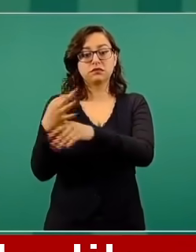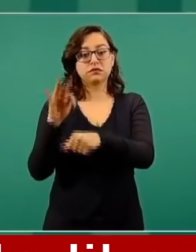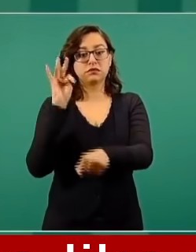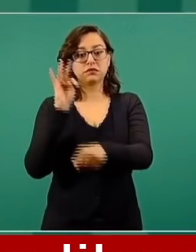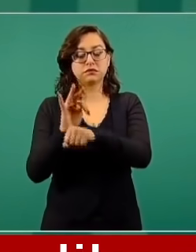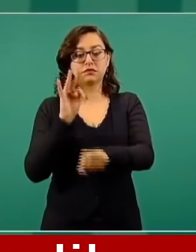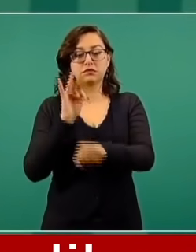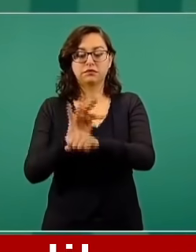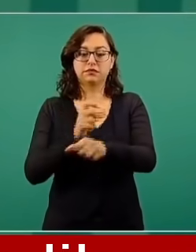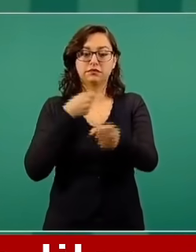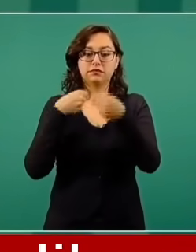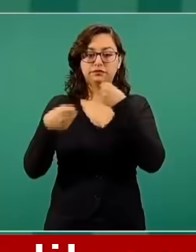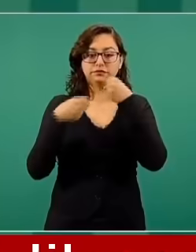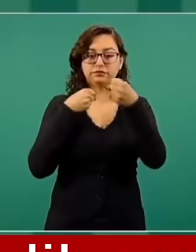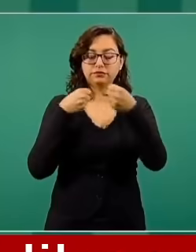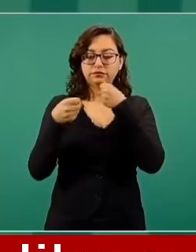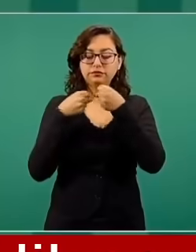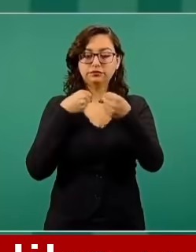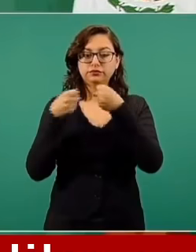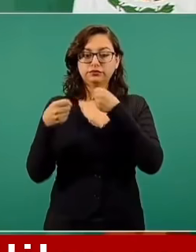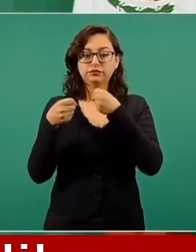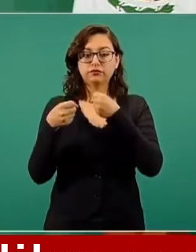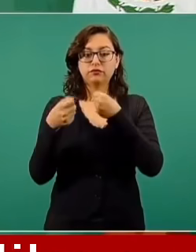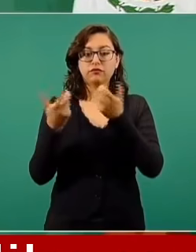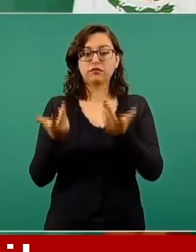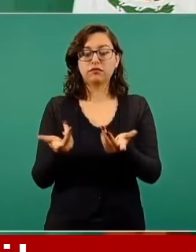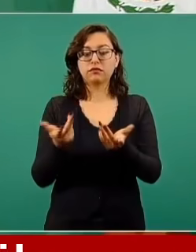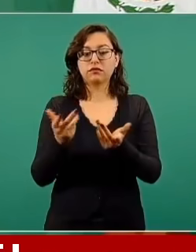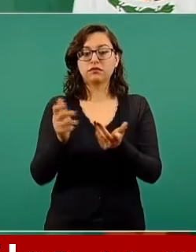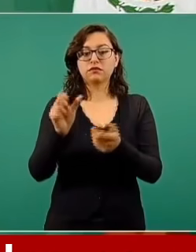los periodistas, que se llama Artículo